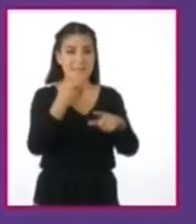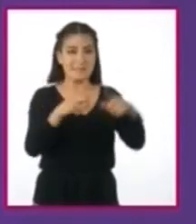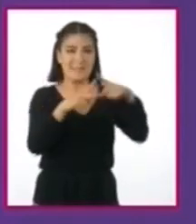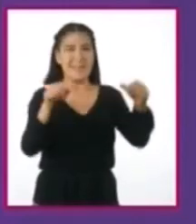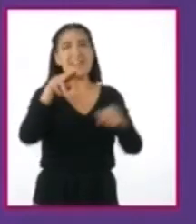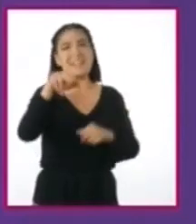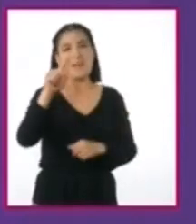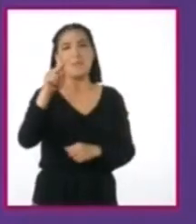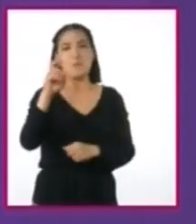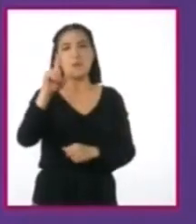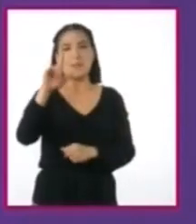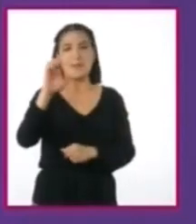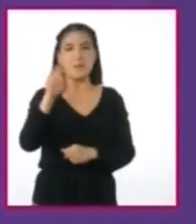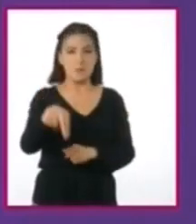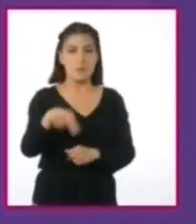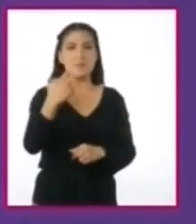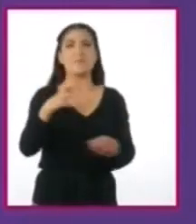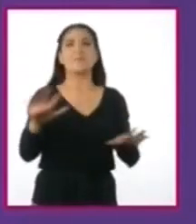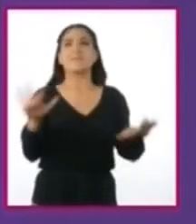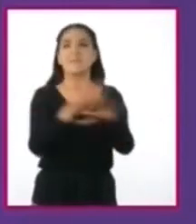Napoleón.